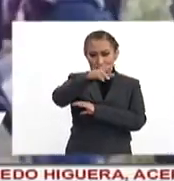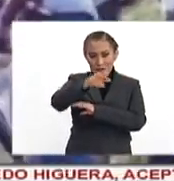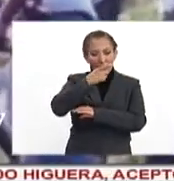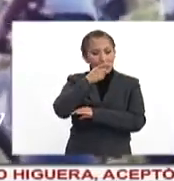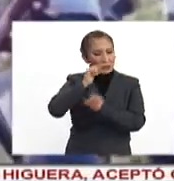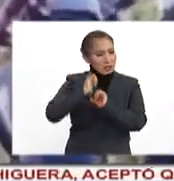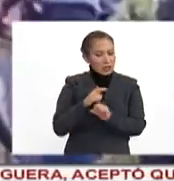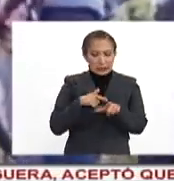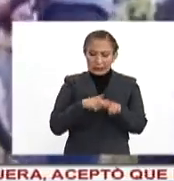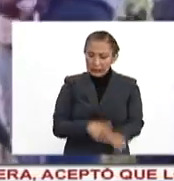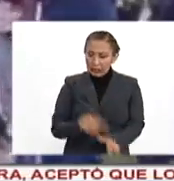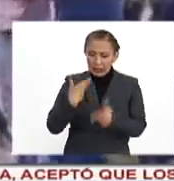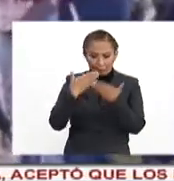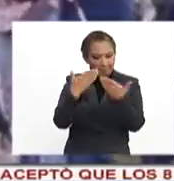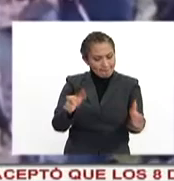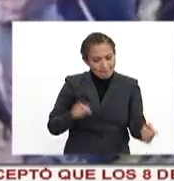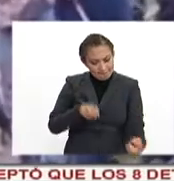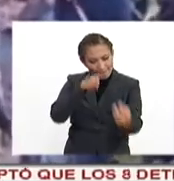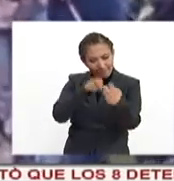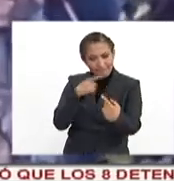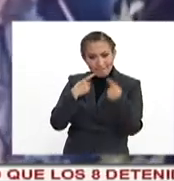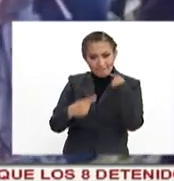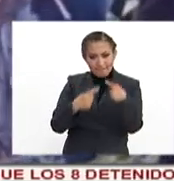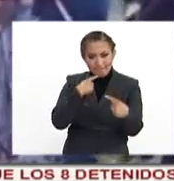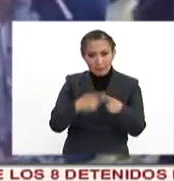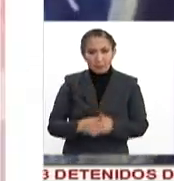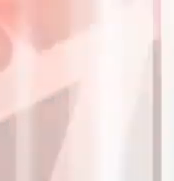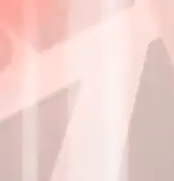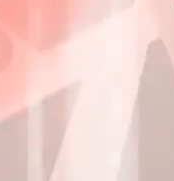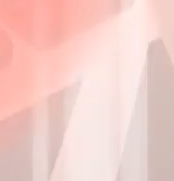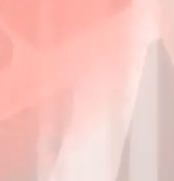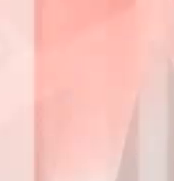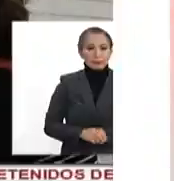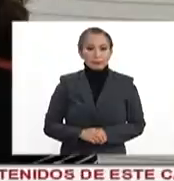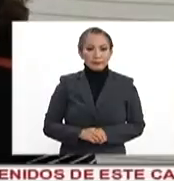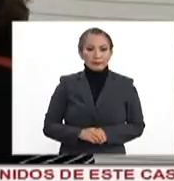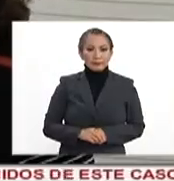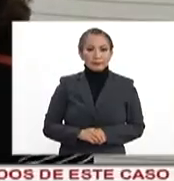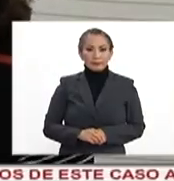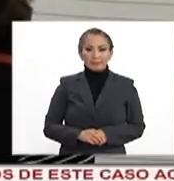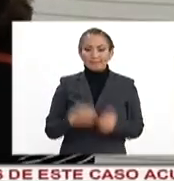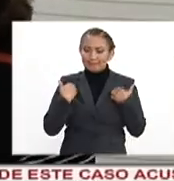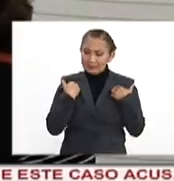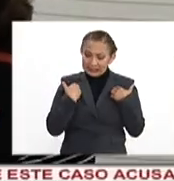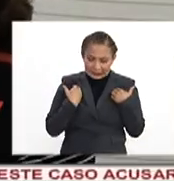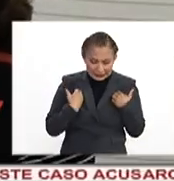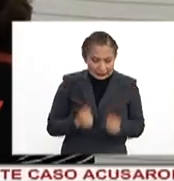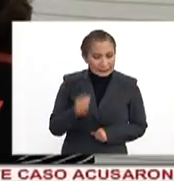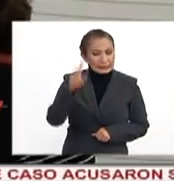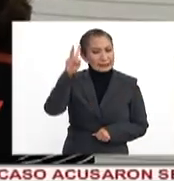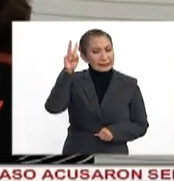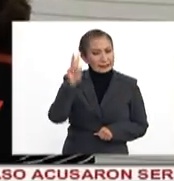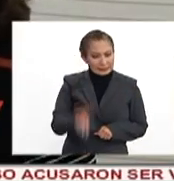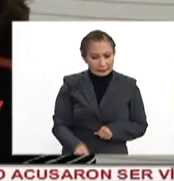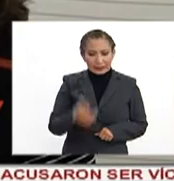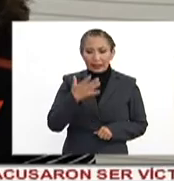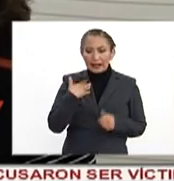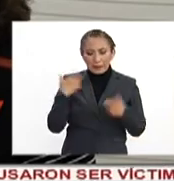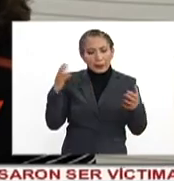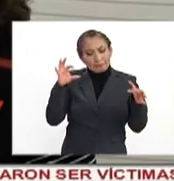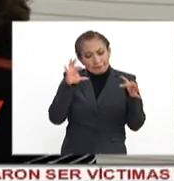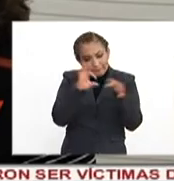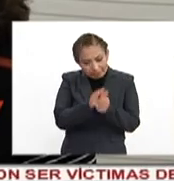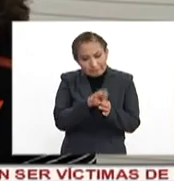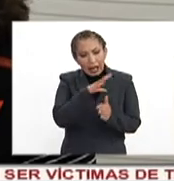las autoridades afirman que continúan abiertas al diálogo. comprendemos y tenemos empatía